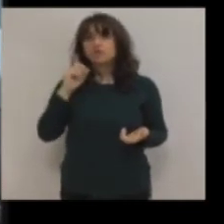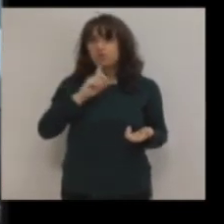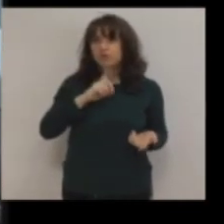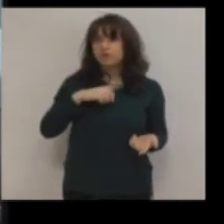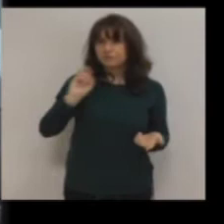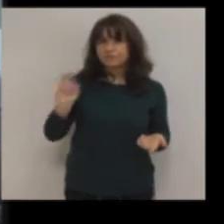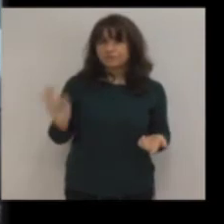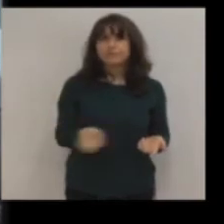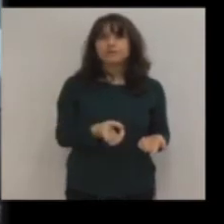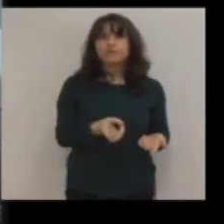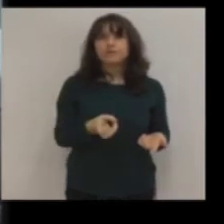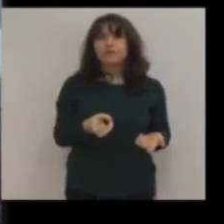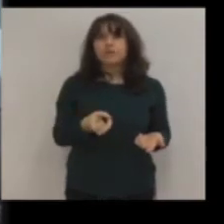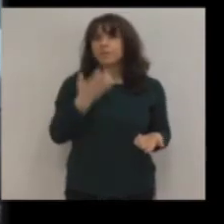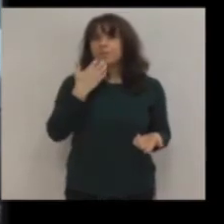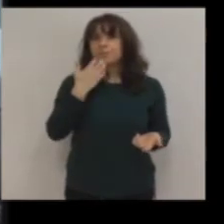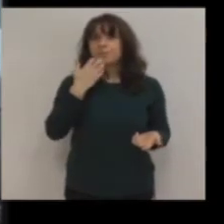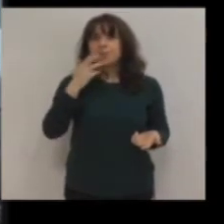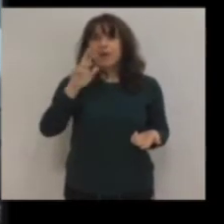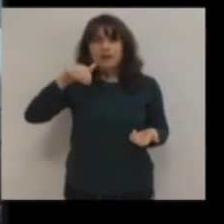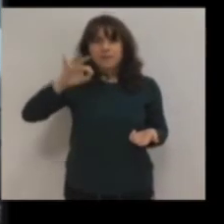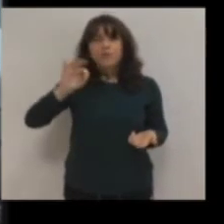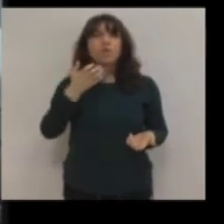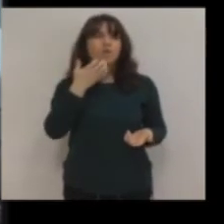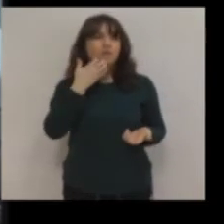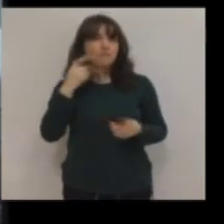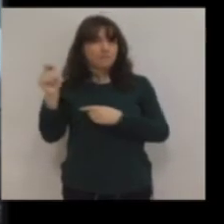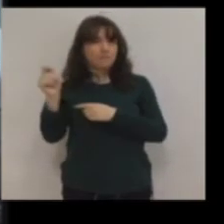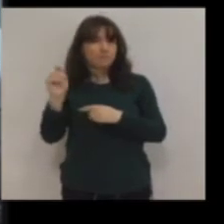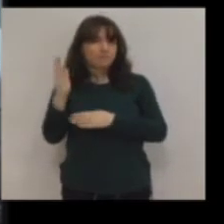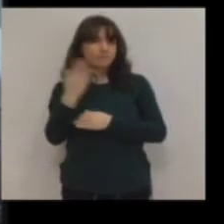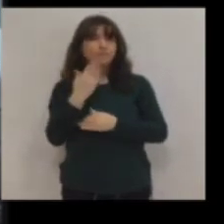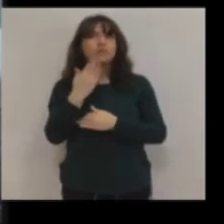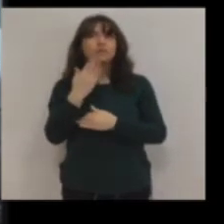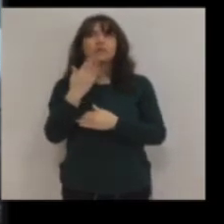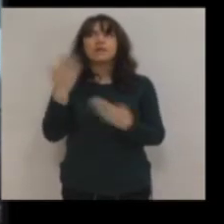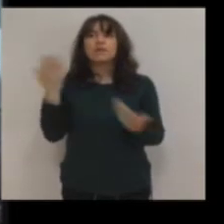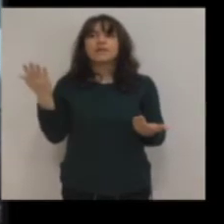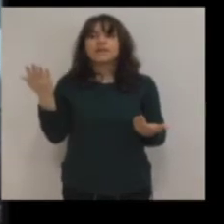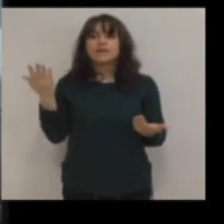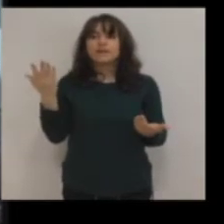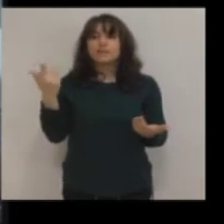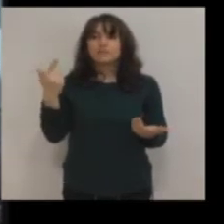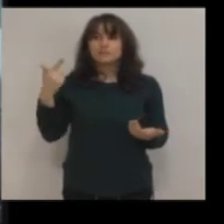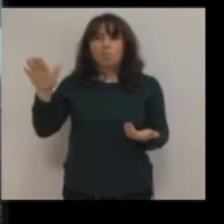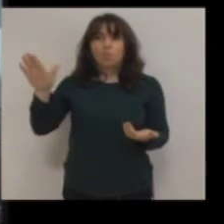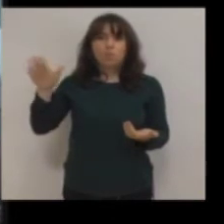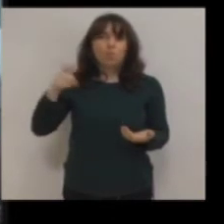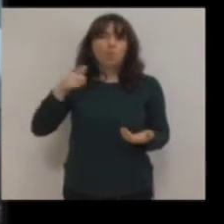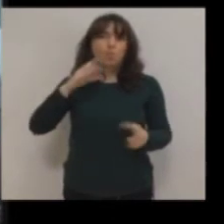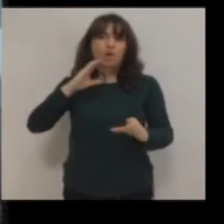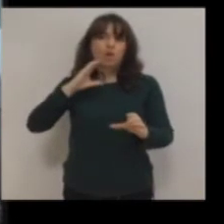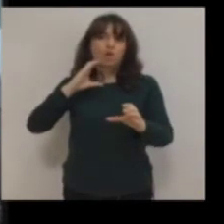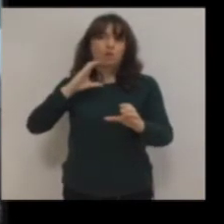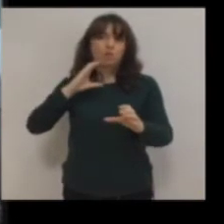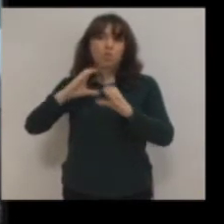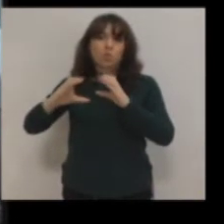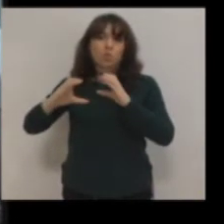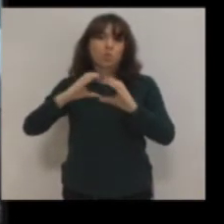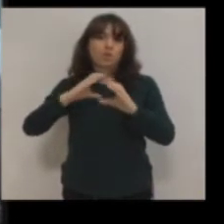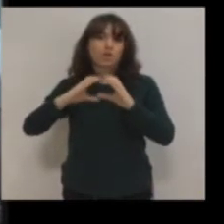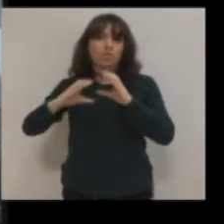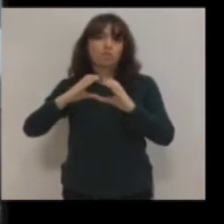decir, Ramón me ponía un ejemplo hace un tiempo, y recibía una citación, una comunicación por escrito, y dice, si